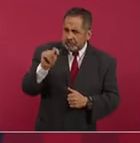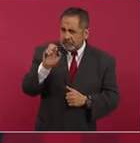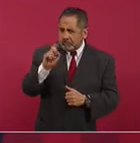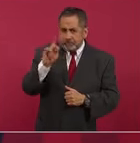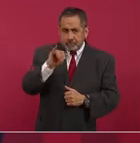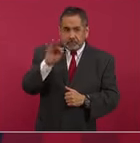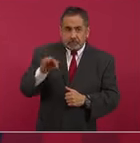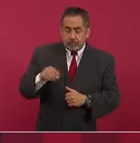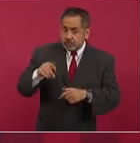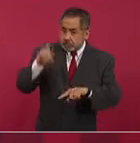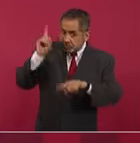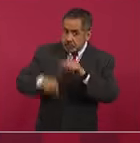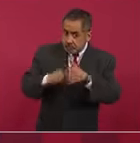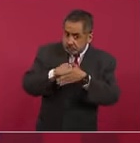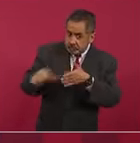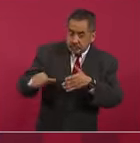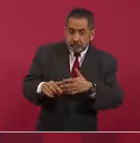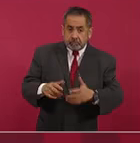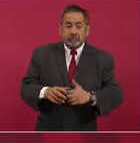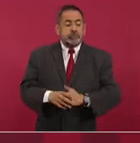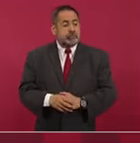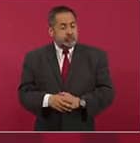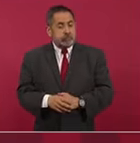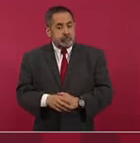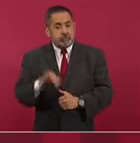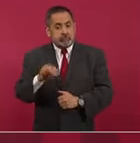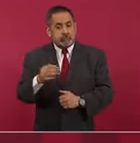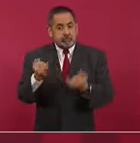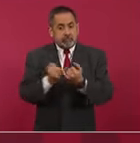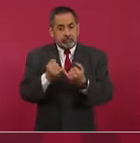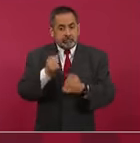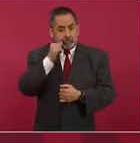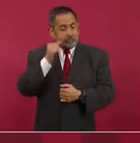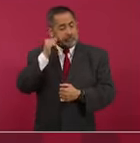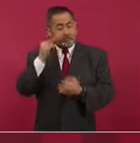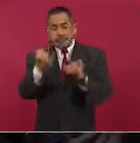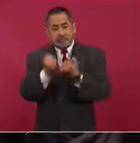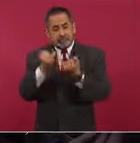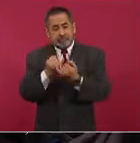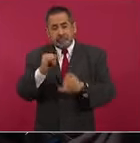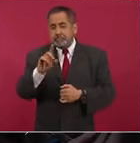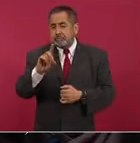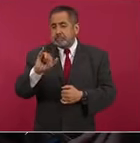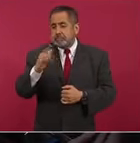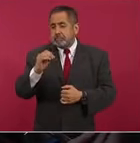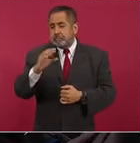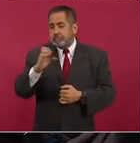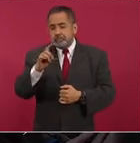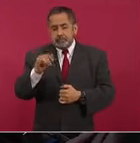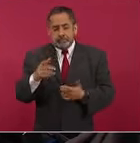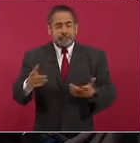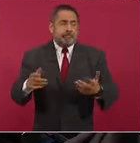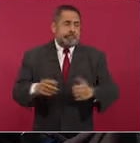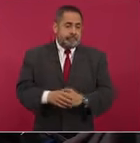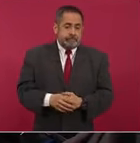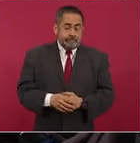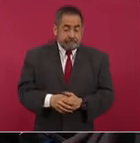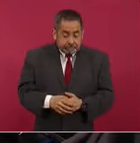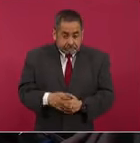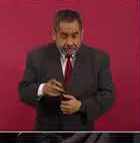decreto? Sí, sí, como se lo comentaba mi compañero el día de ayer, Diego Cedillo, justamente es eso. Bueno, puede